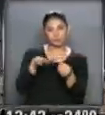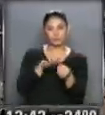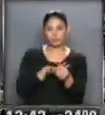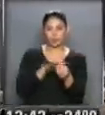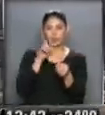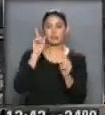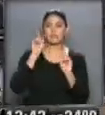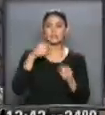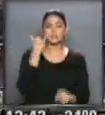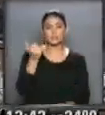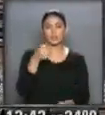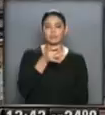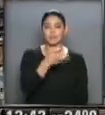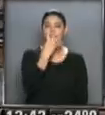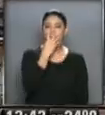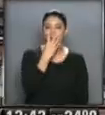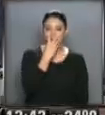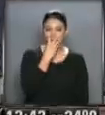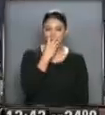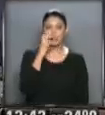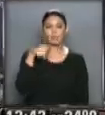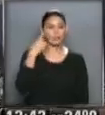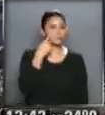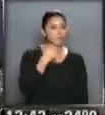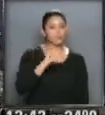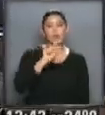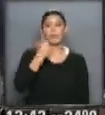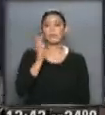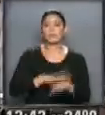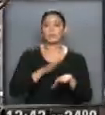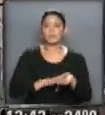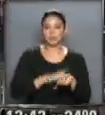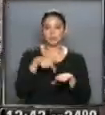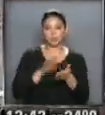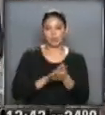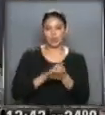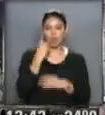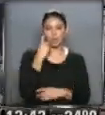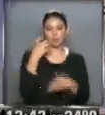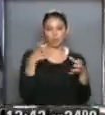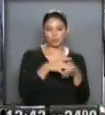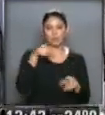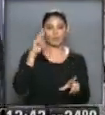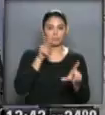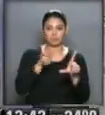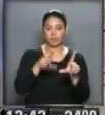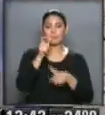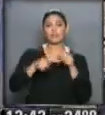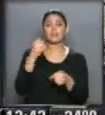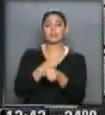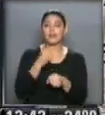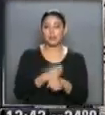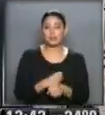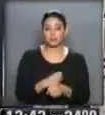formaciones siniestradas en la línea Sarmiento y encontrándose además con los responsables de este operativo. Vemos allí también a los trabajadores